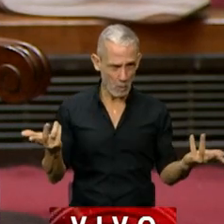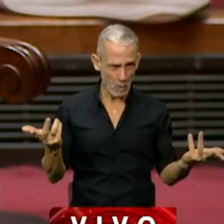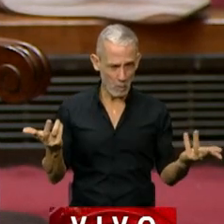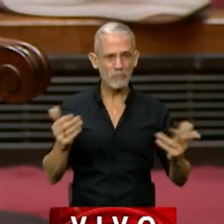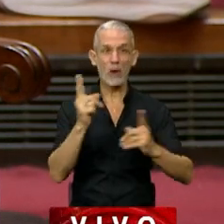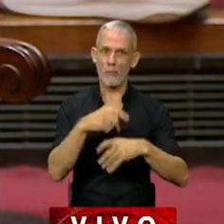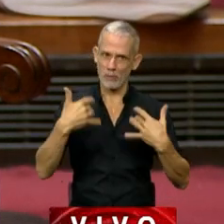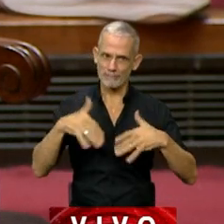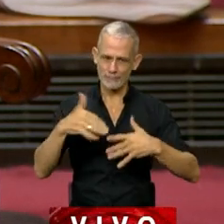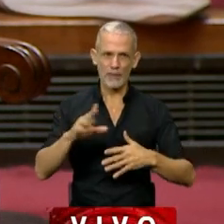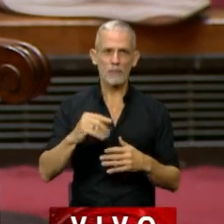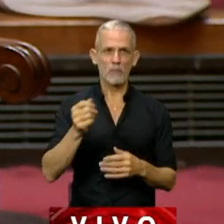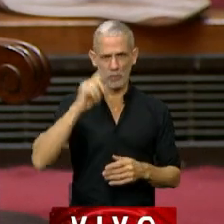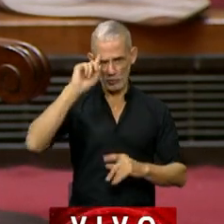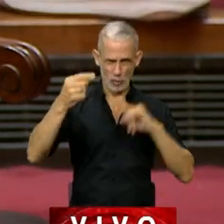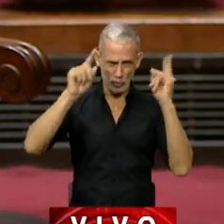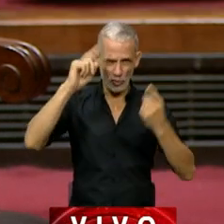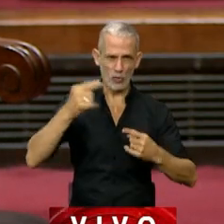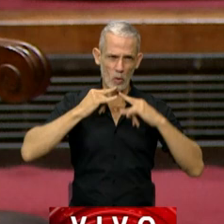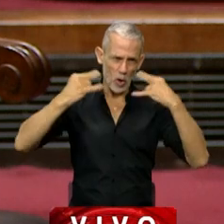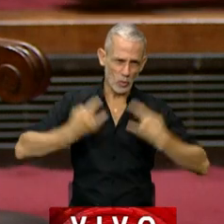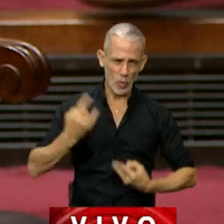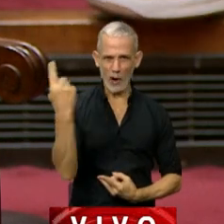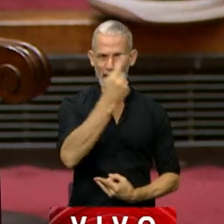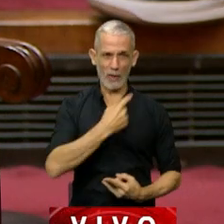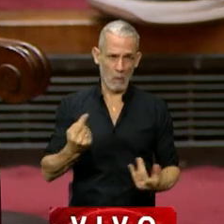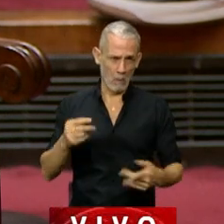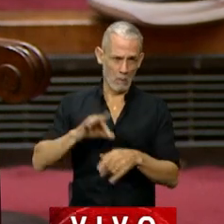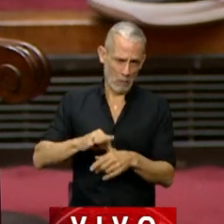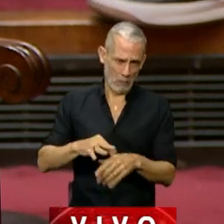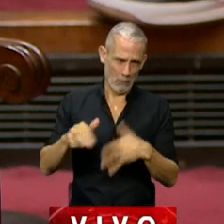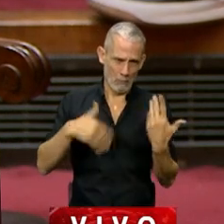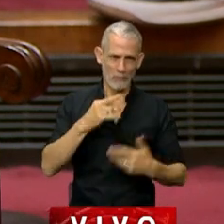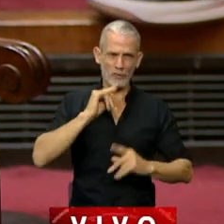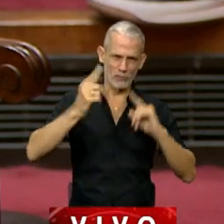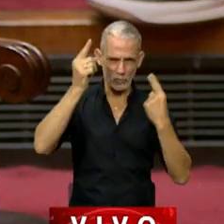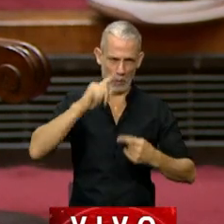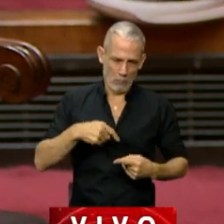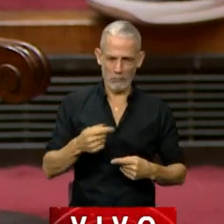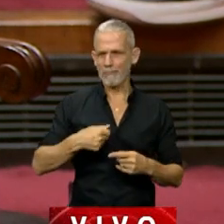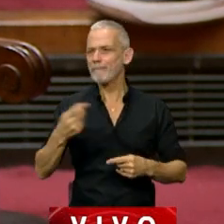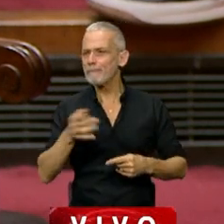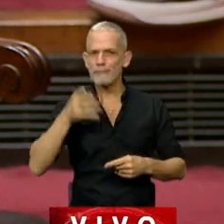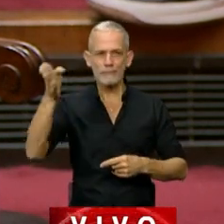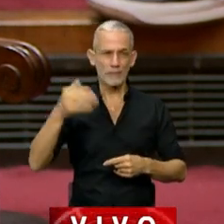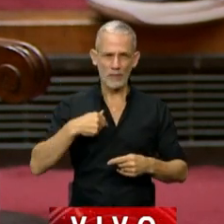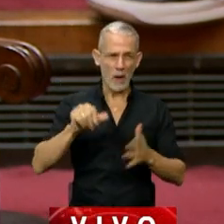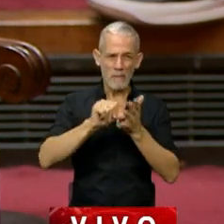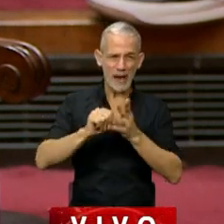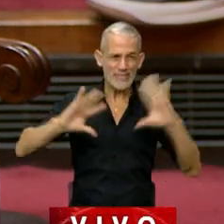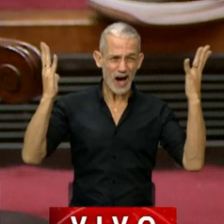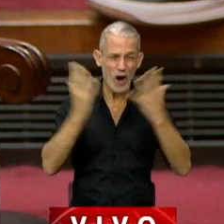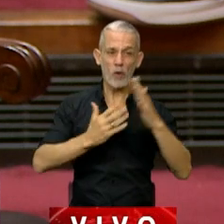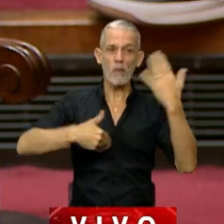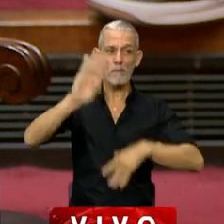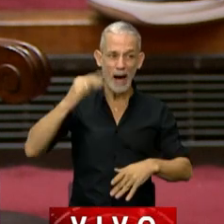Un problema muy grande de automedicación, tenemos una costumbre en los argentinos de automedicarnos y somos uno de los países más automedicados del